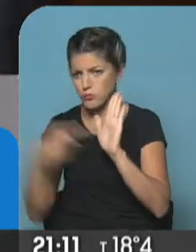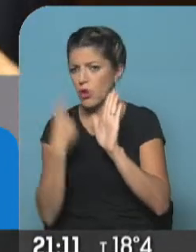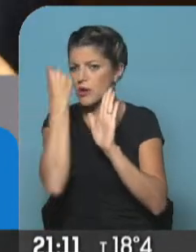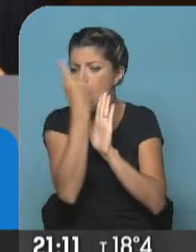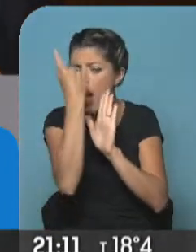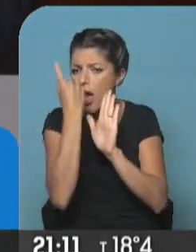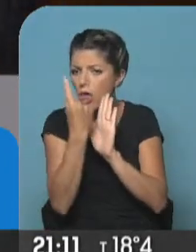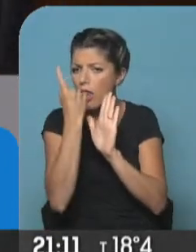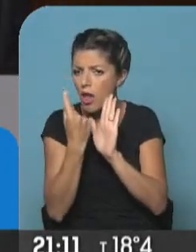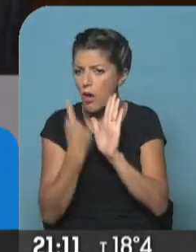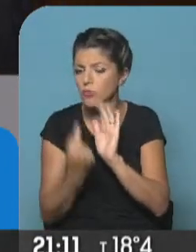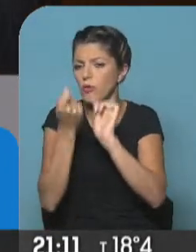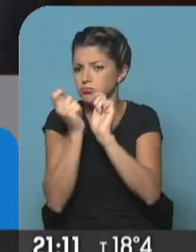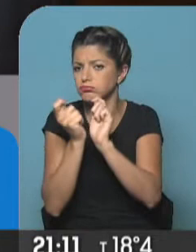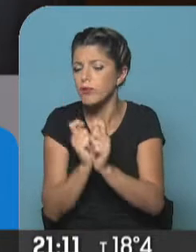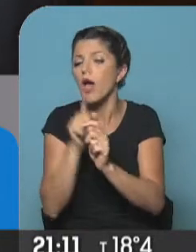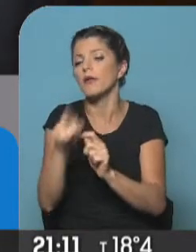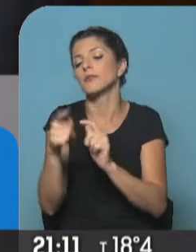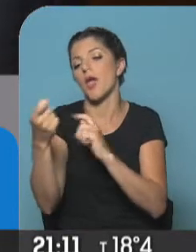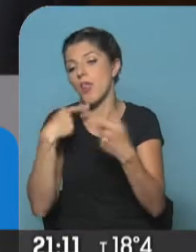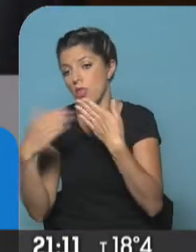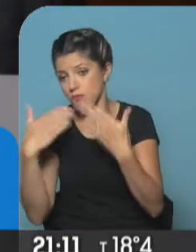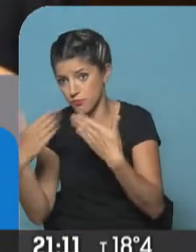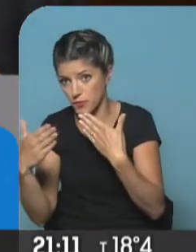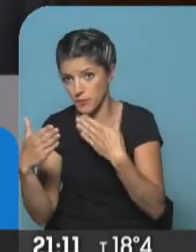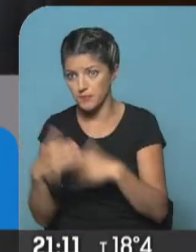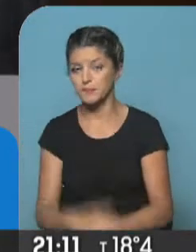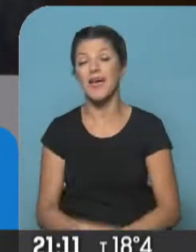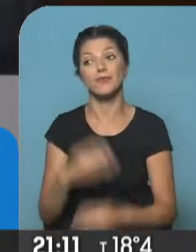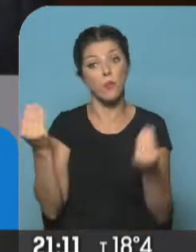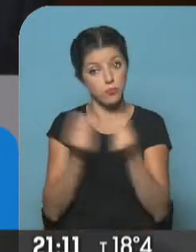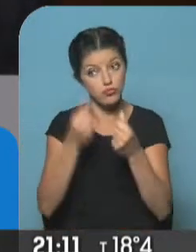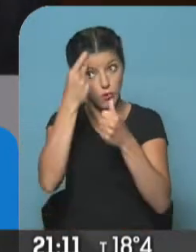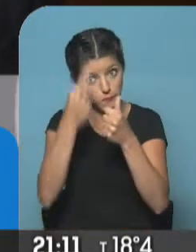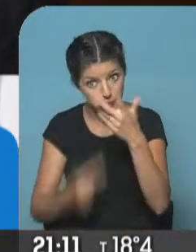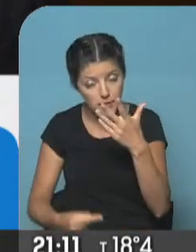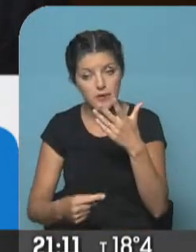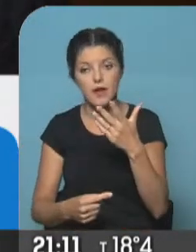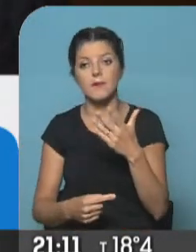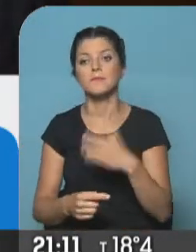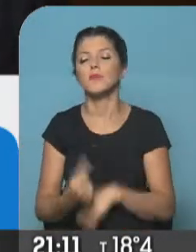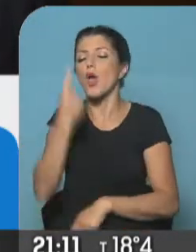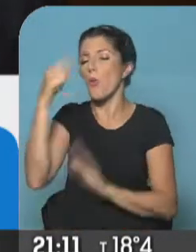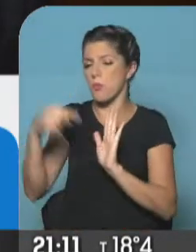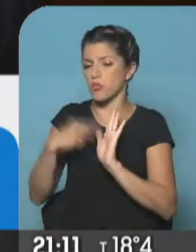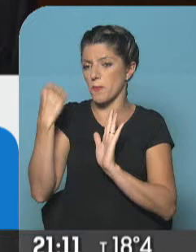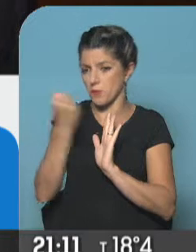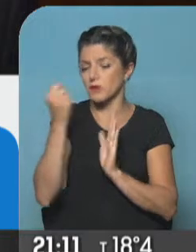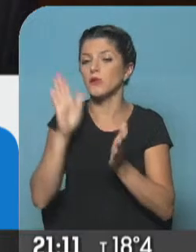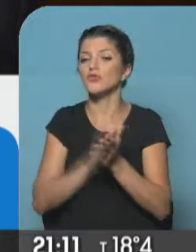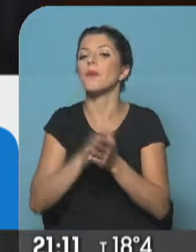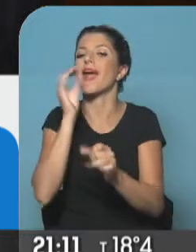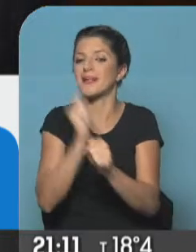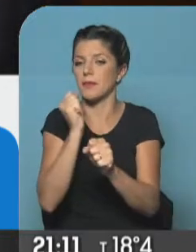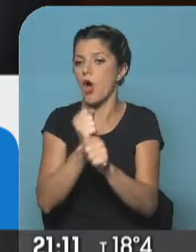está pensando el gobierno es muy amplia, tiene un punto que está claro, que ya el presidente lo anunció, que es lo que tiene que ver con el blanqueo laboral.